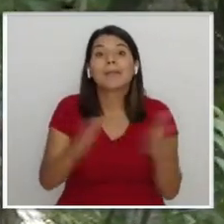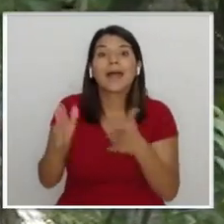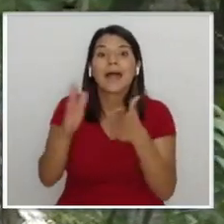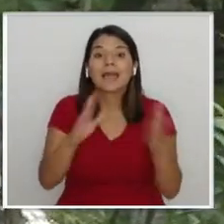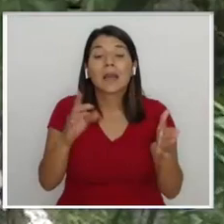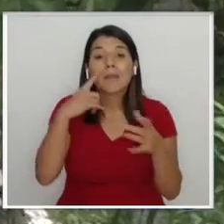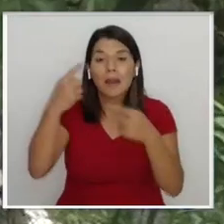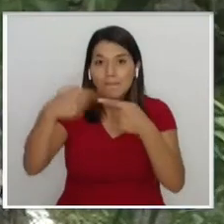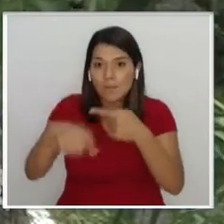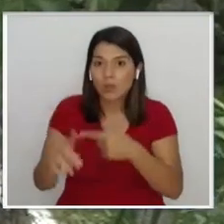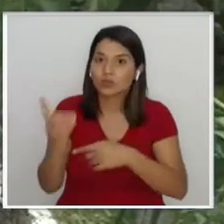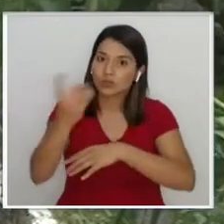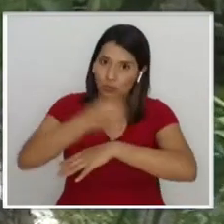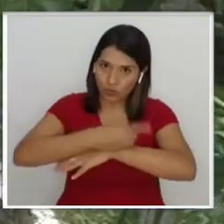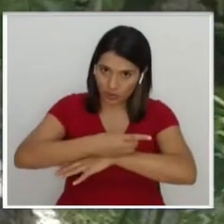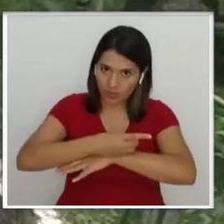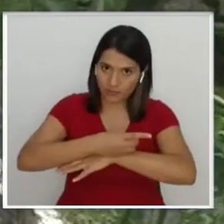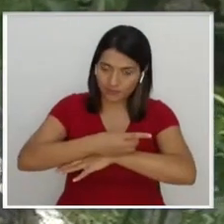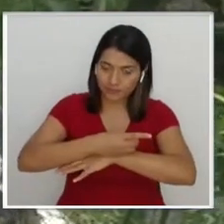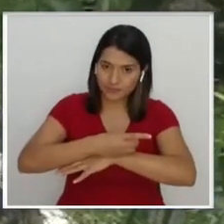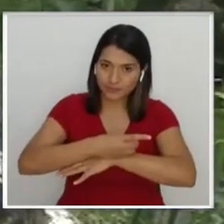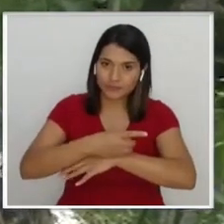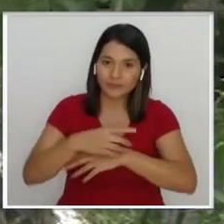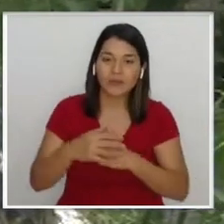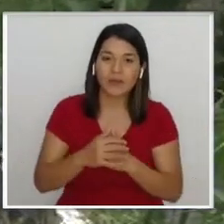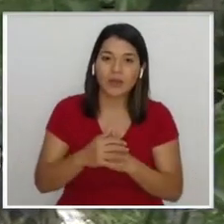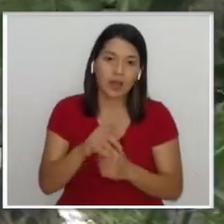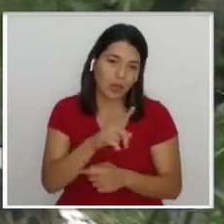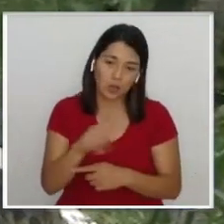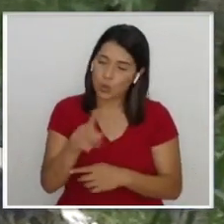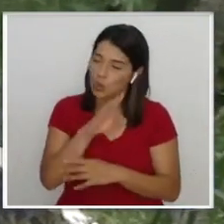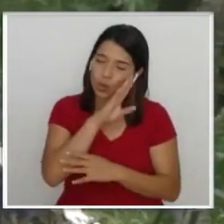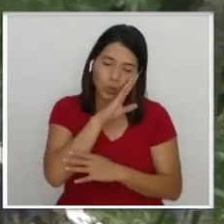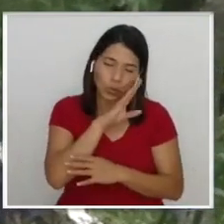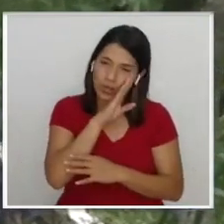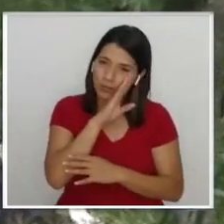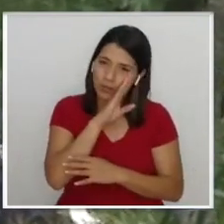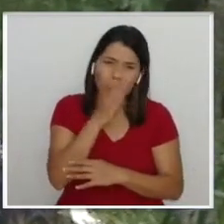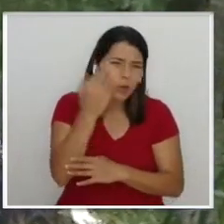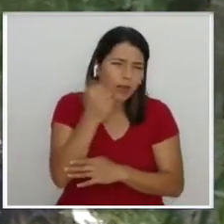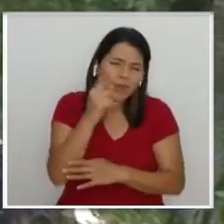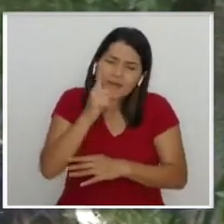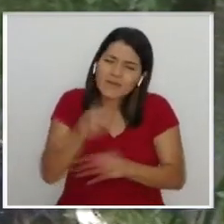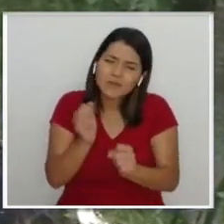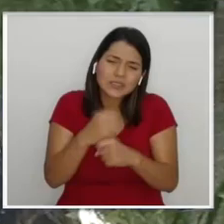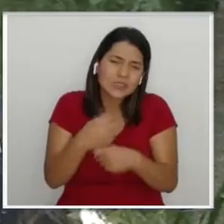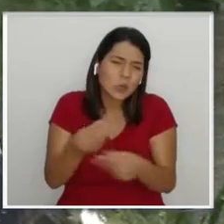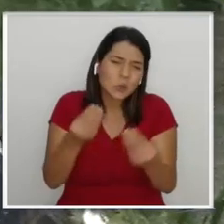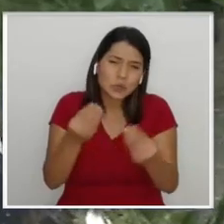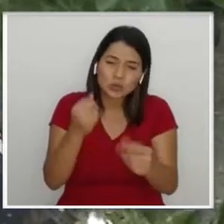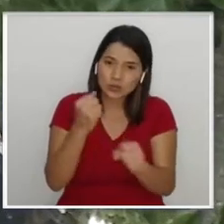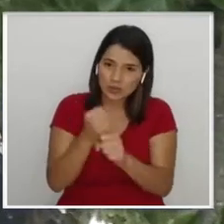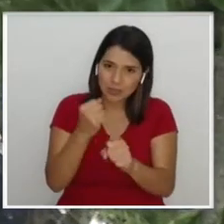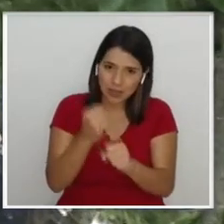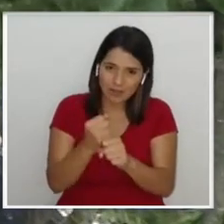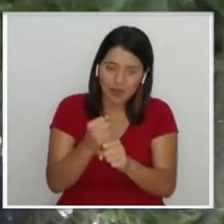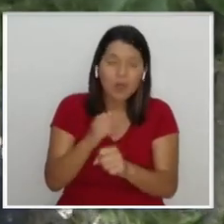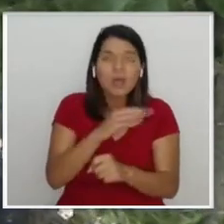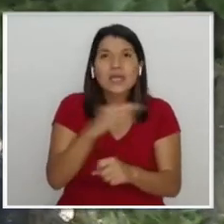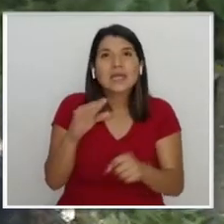Efectivamente, no se duerme porque hay mucho que preparar y porque uno siente esa